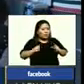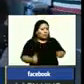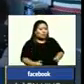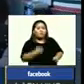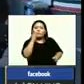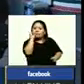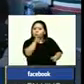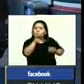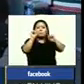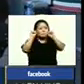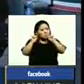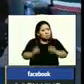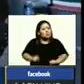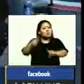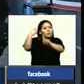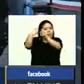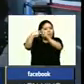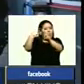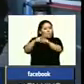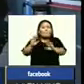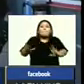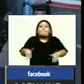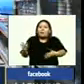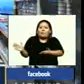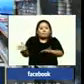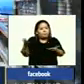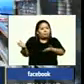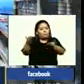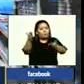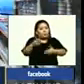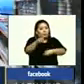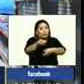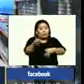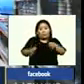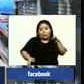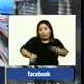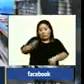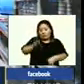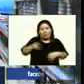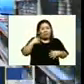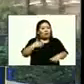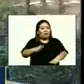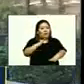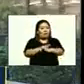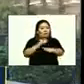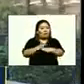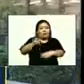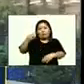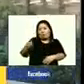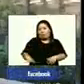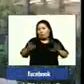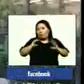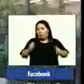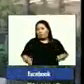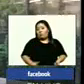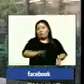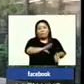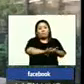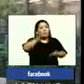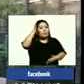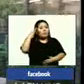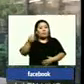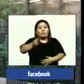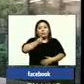medida sería positiva para descongestionar los entes de justicia y evitar mayores costos gubernamentales. Yasmín